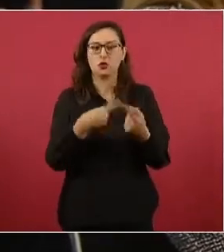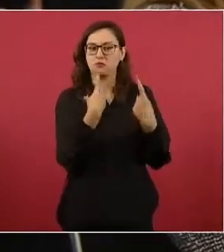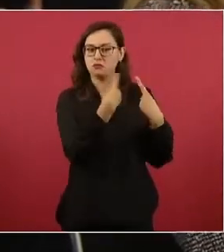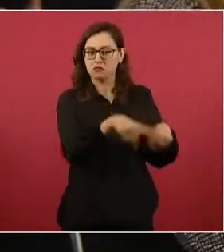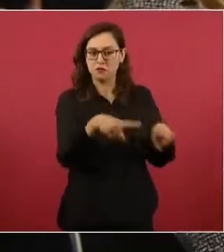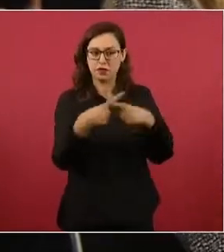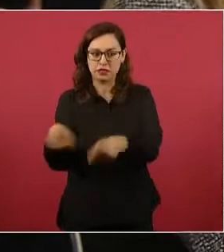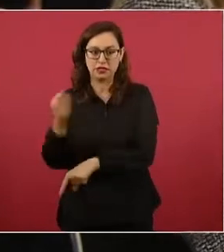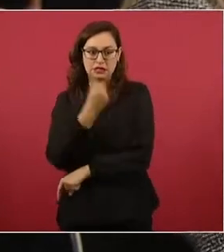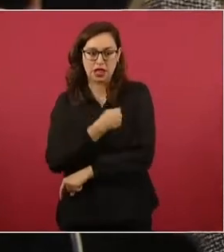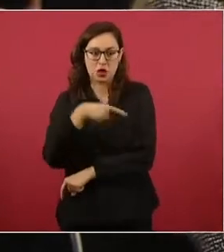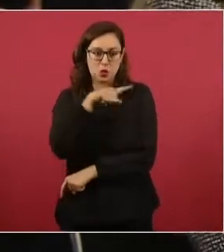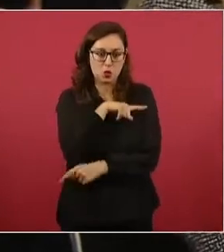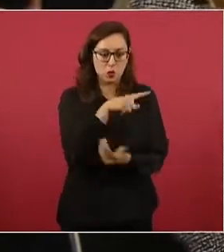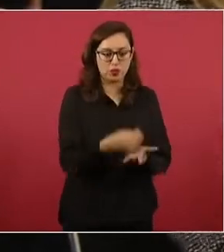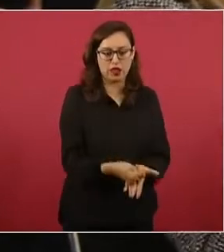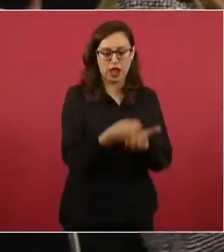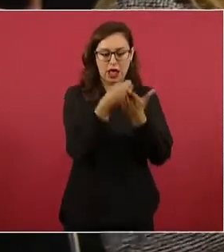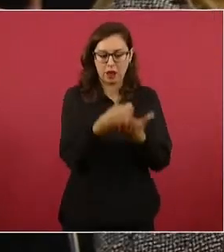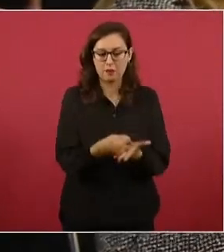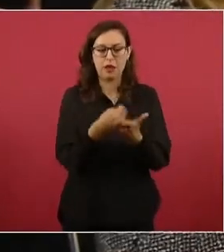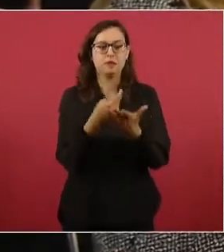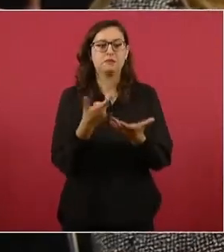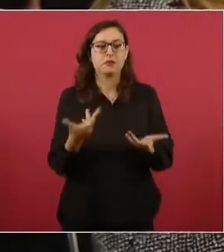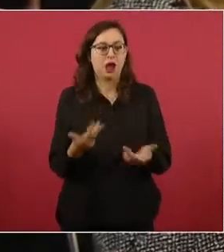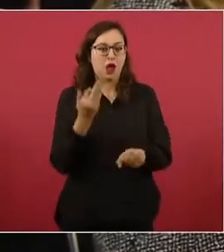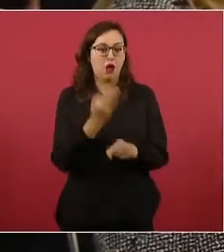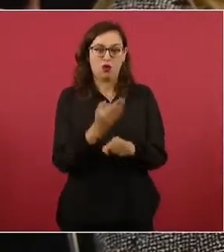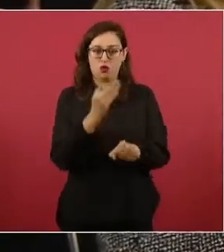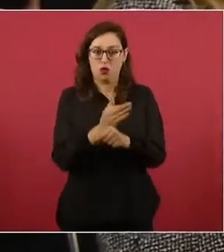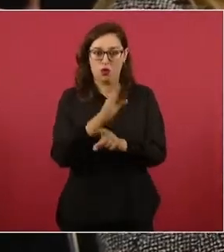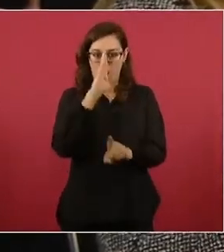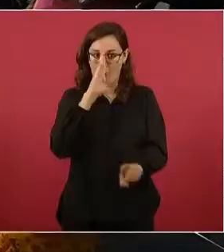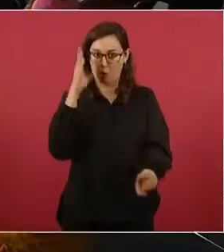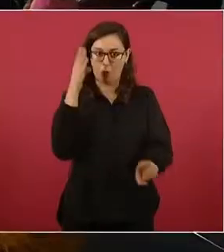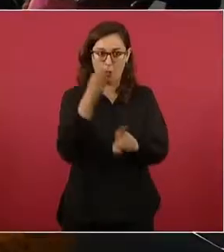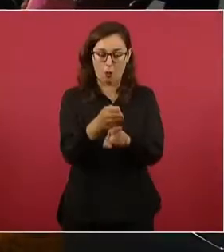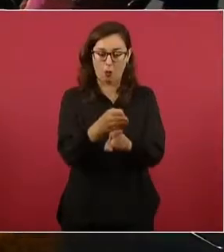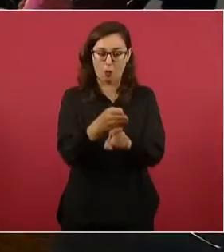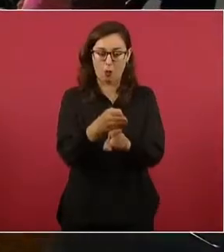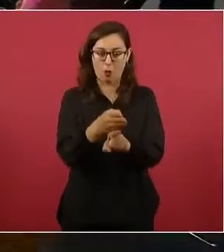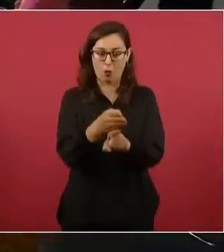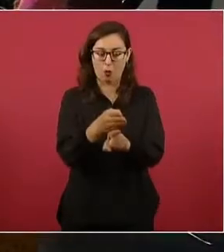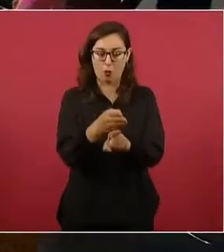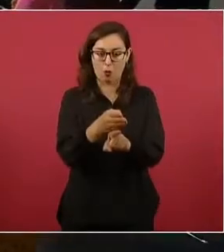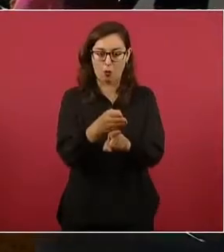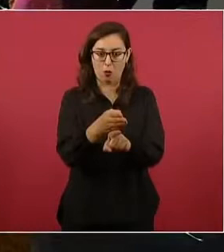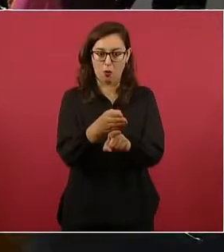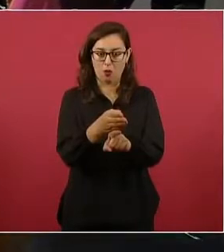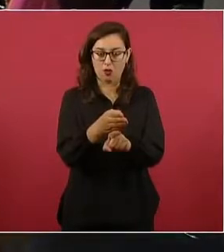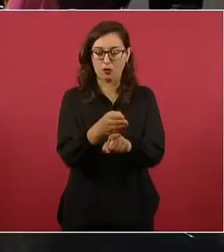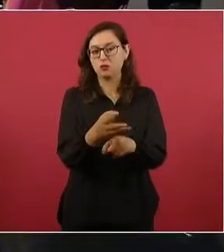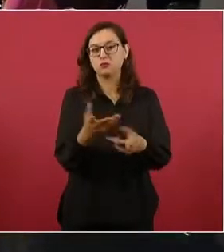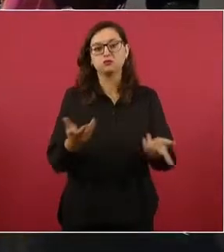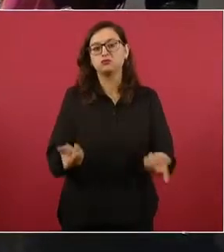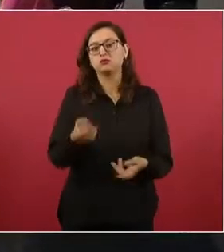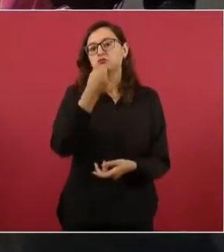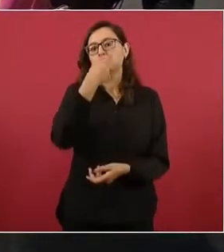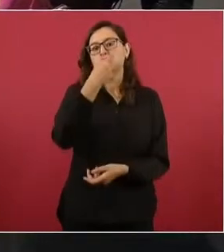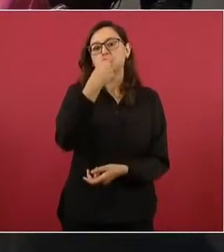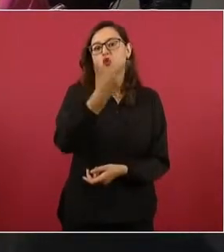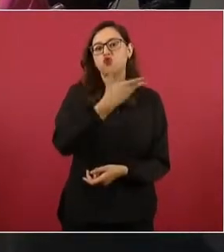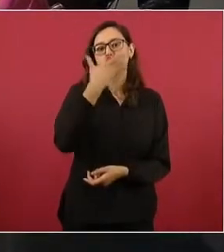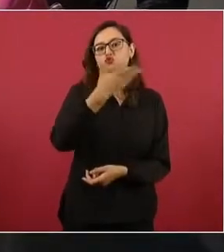que actualmente la atención en salud está enfocada solo a la alopatía. Pero